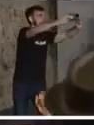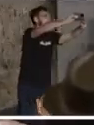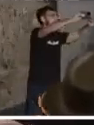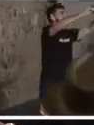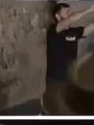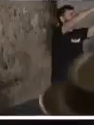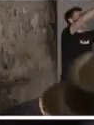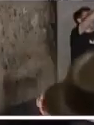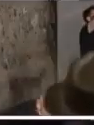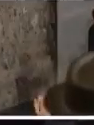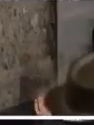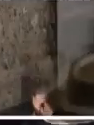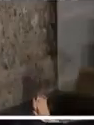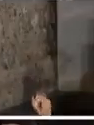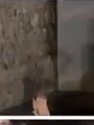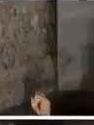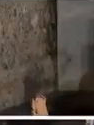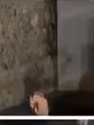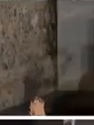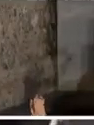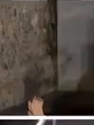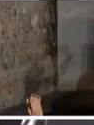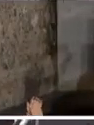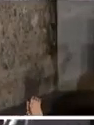la cuerda ahora